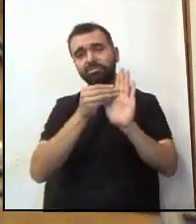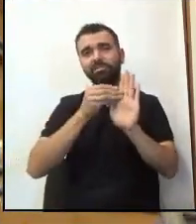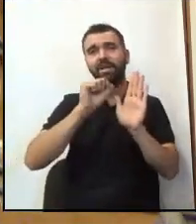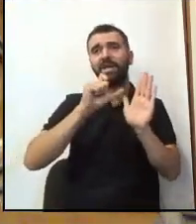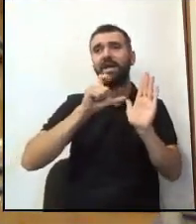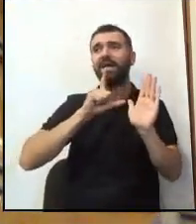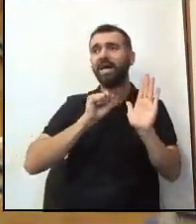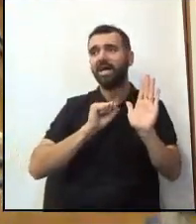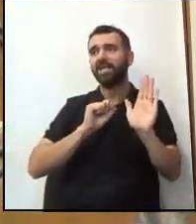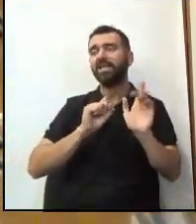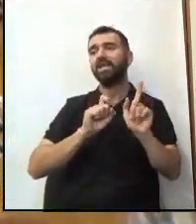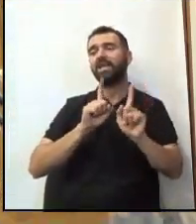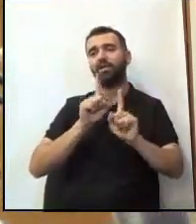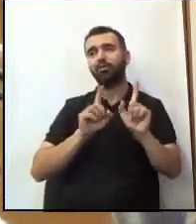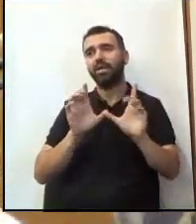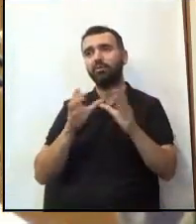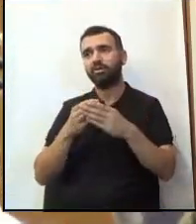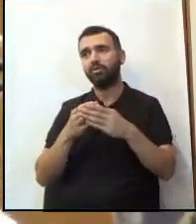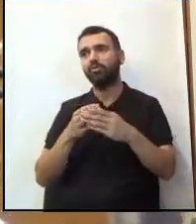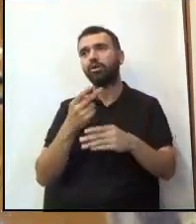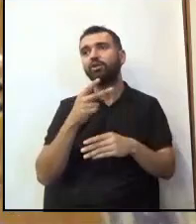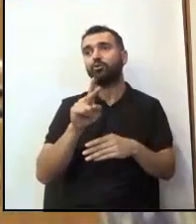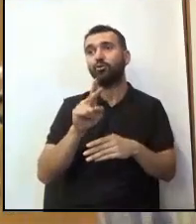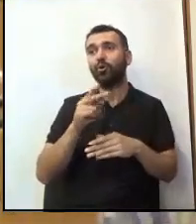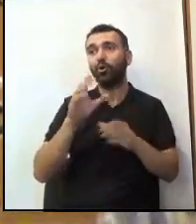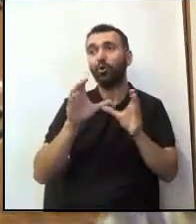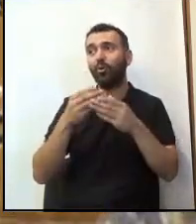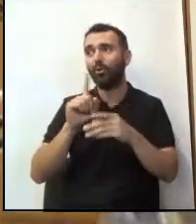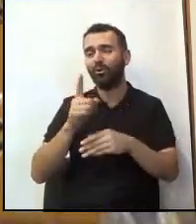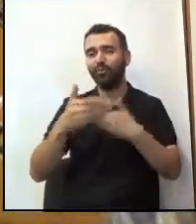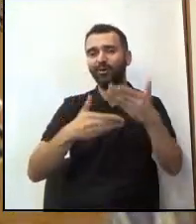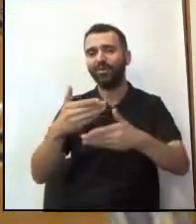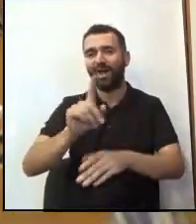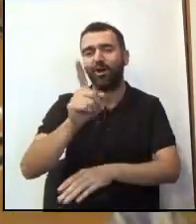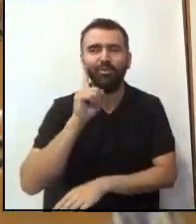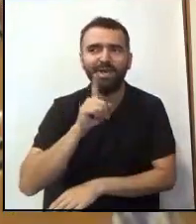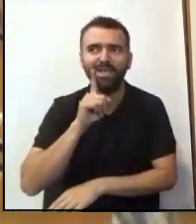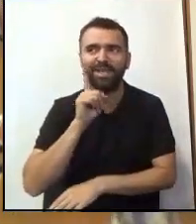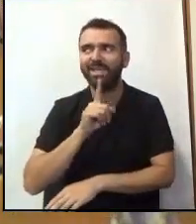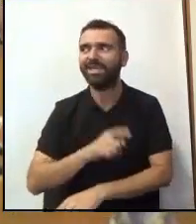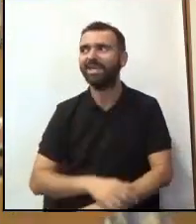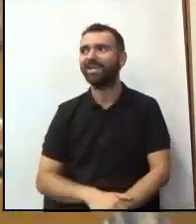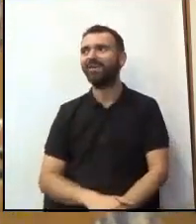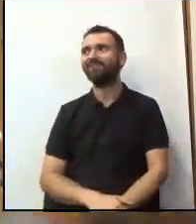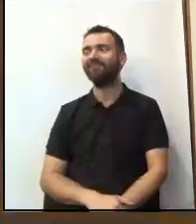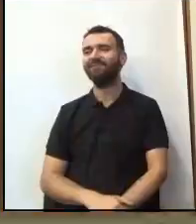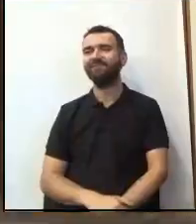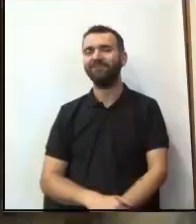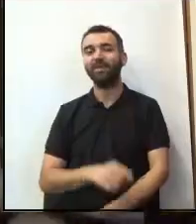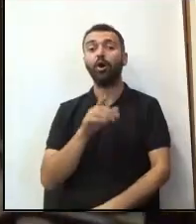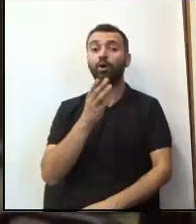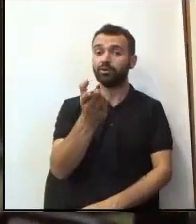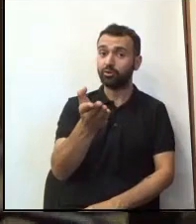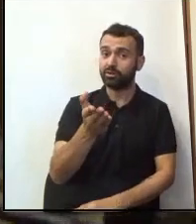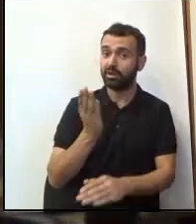para que quede en acta y nos hagamos una comisión porque sus comisiones no funcionan. No, mentira. No. Mire, si usted hubiera ido a la comisión,